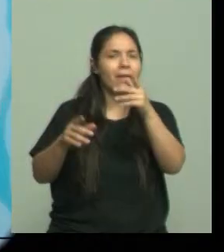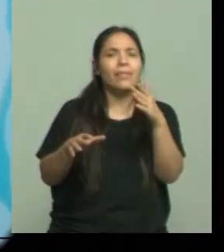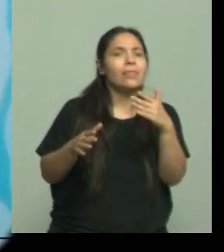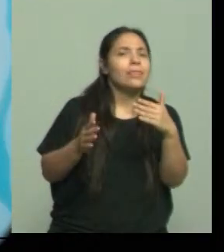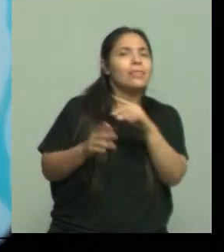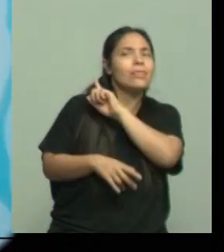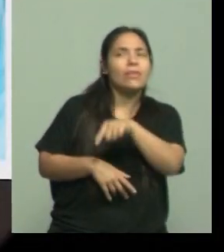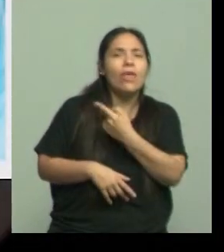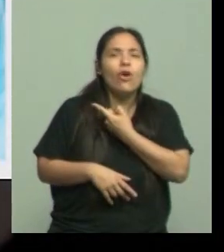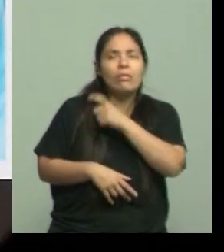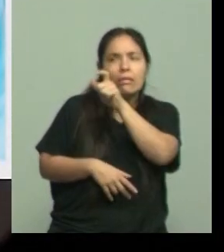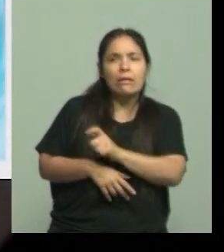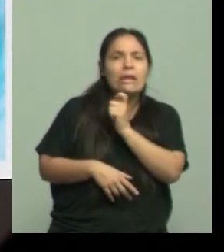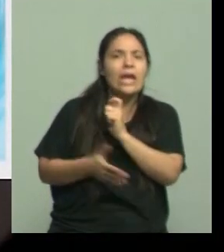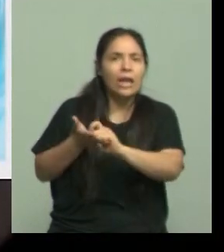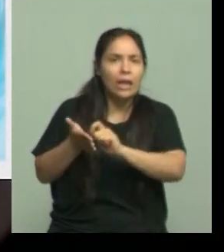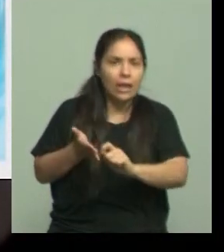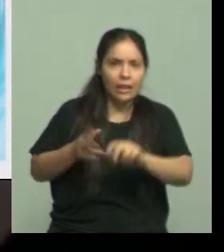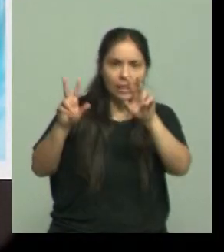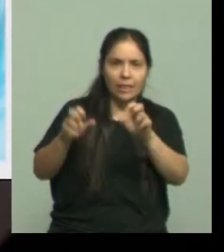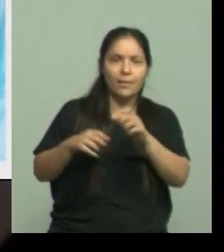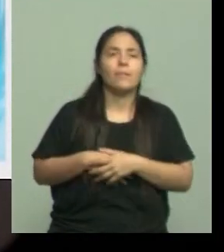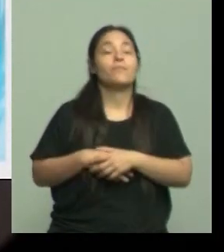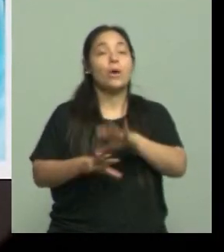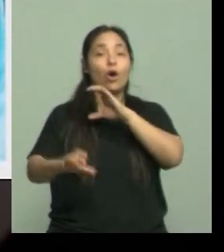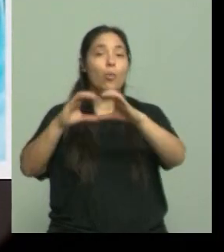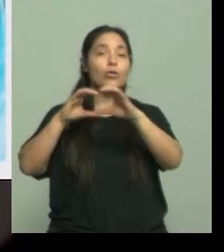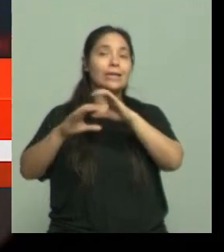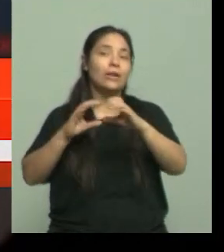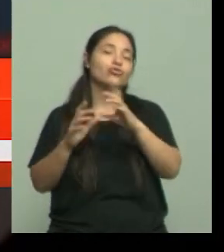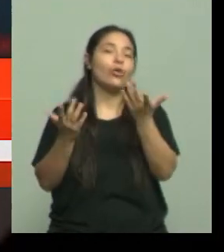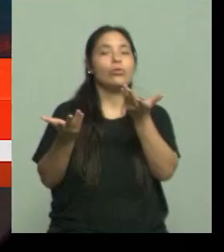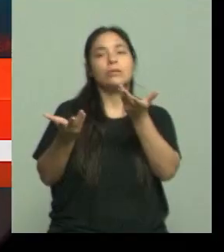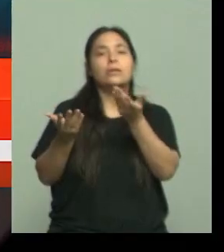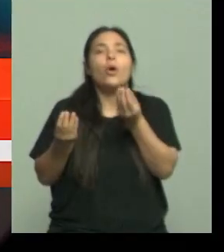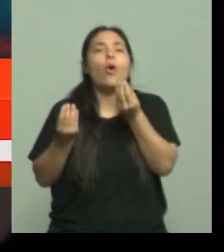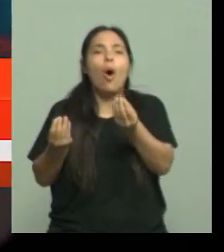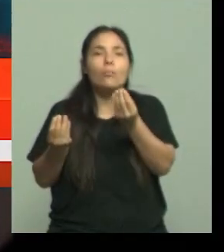dice. ¿Cómo hacen los medios de comunicación para ganar credibilidad?